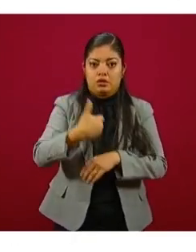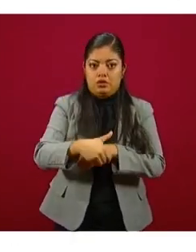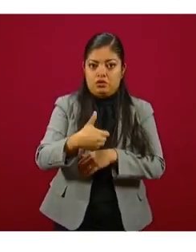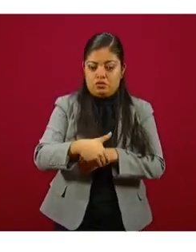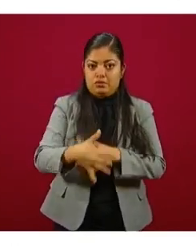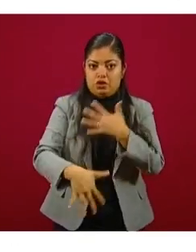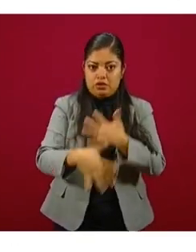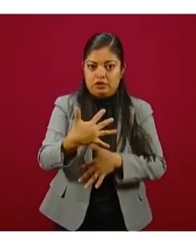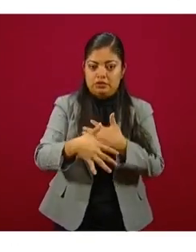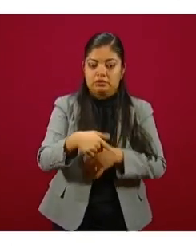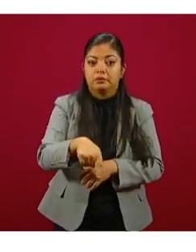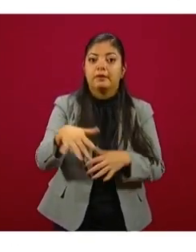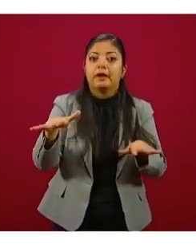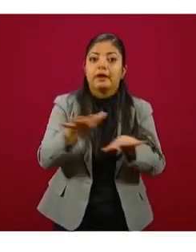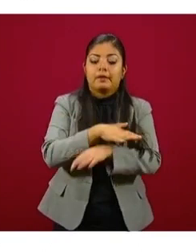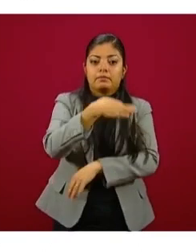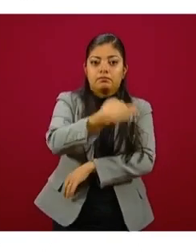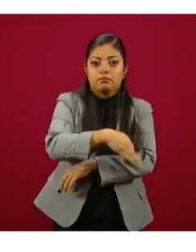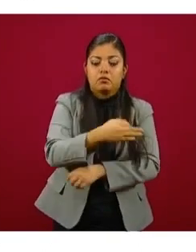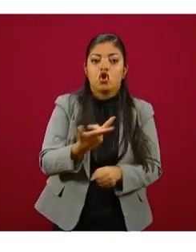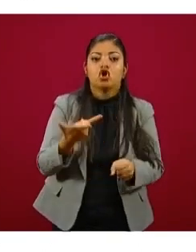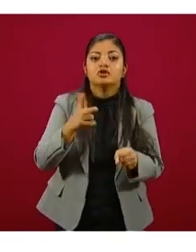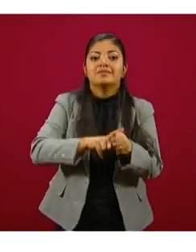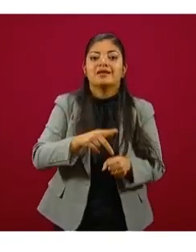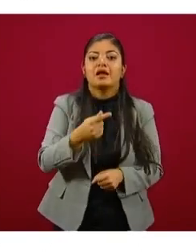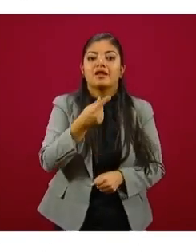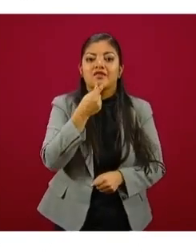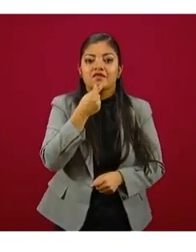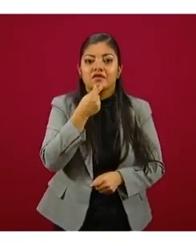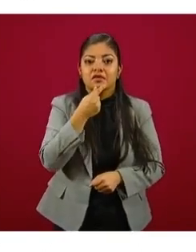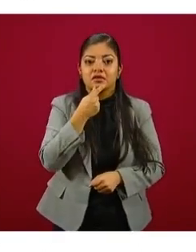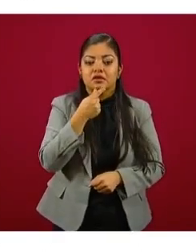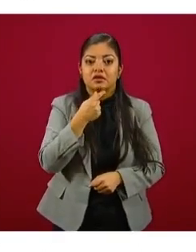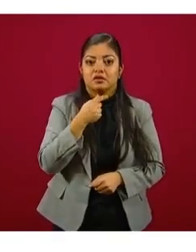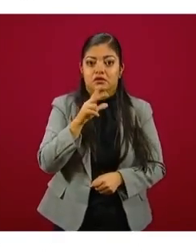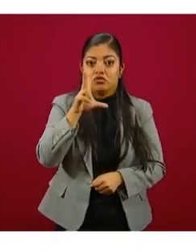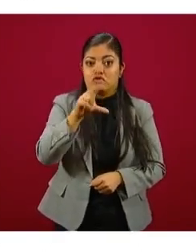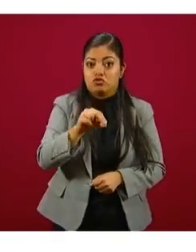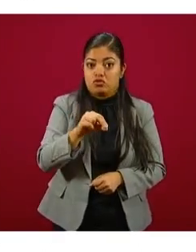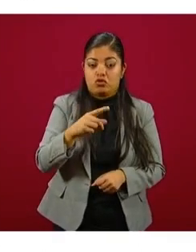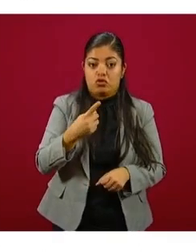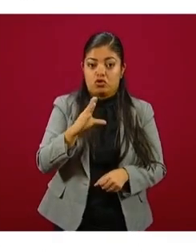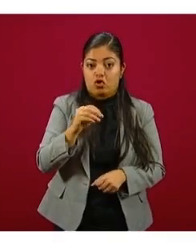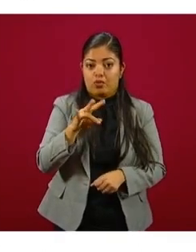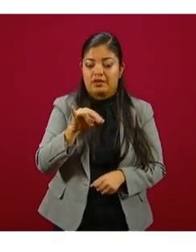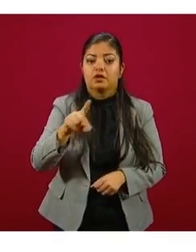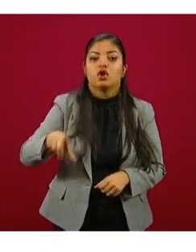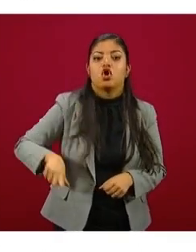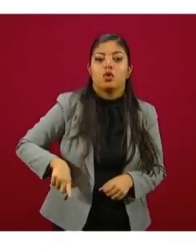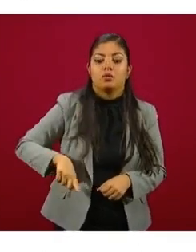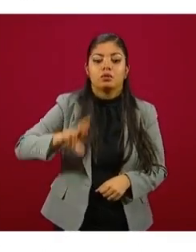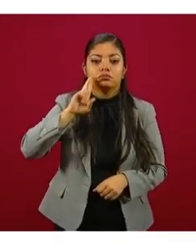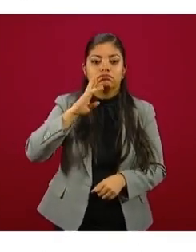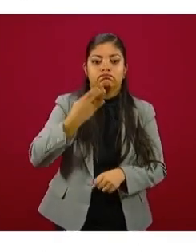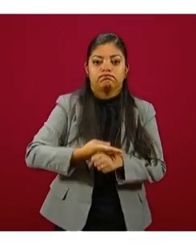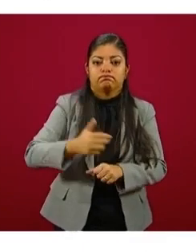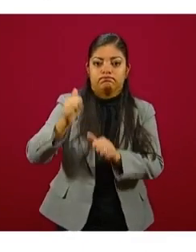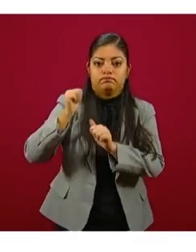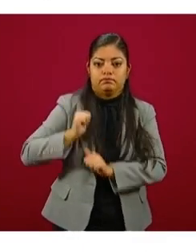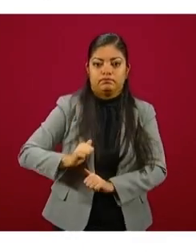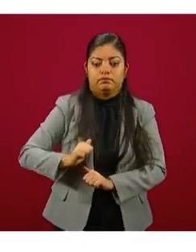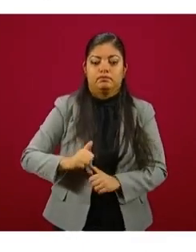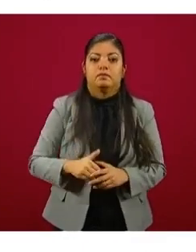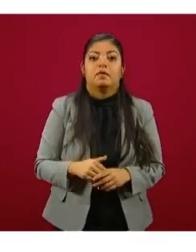se reconvierte temporalmente en un hospital infantil no COVID y es el gobierno del Estado de Oaxaca la autoridad sanitaria